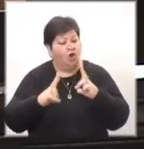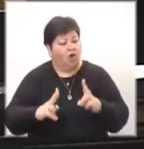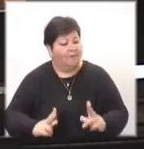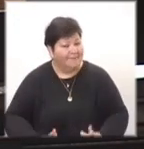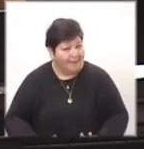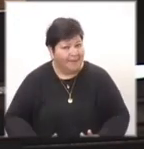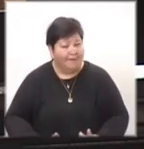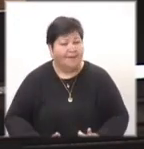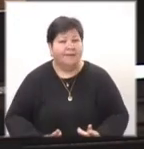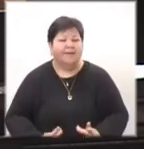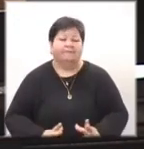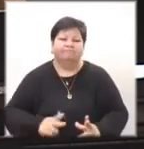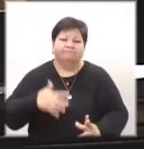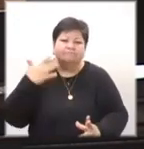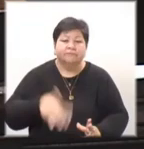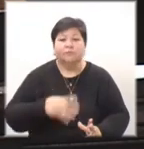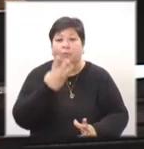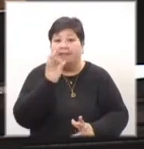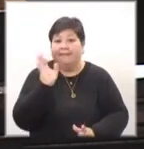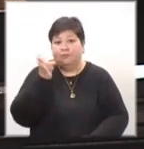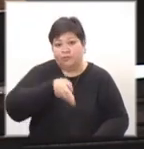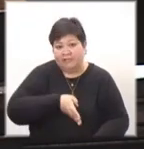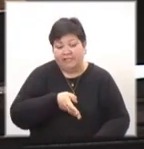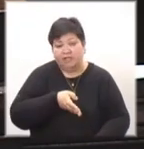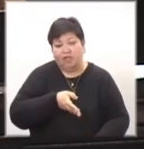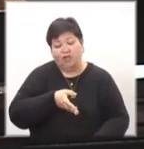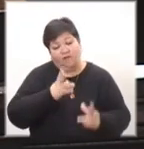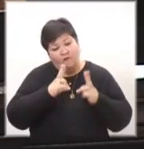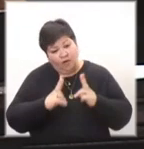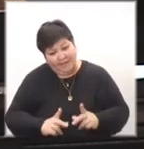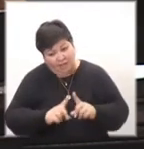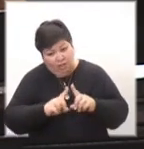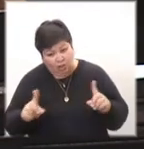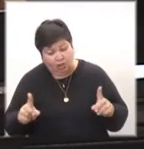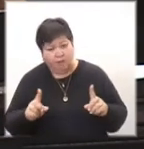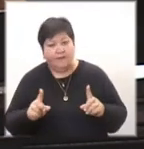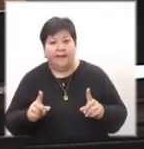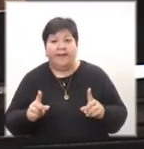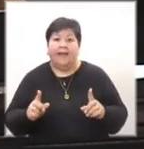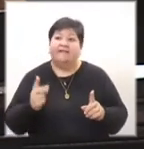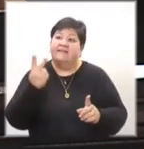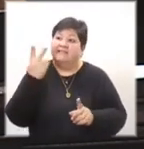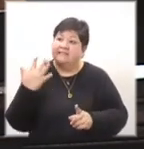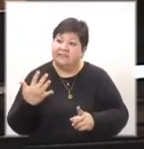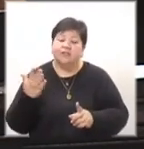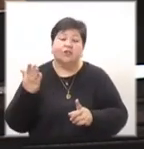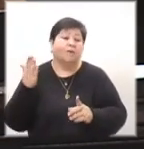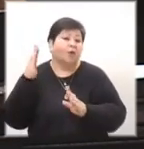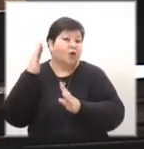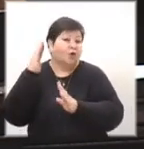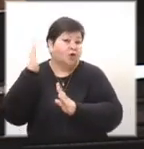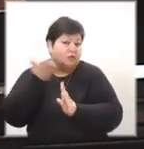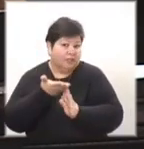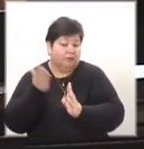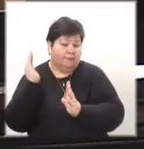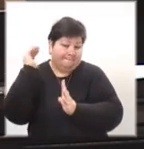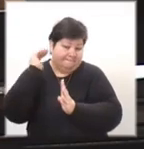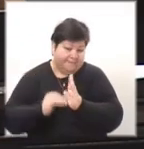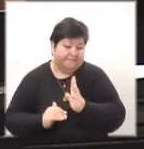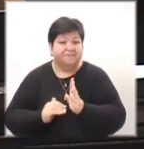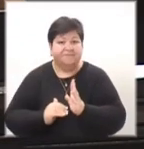contundente. Se pasó de un 40% de informalidad a un 25%, señor presidente, y los